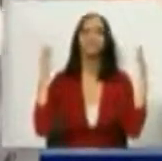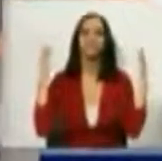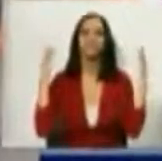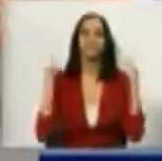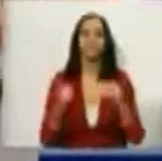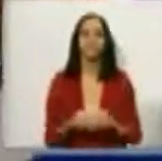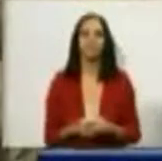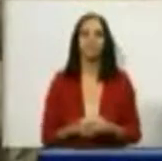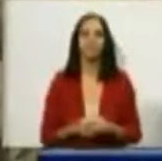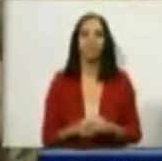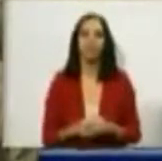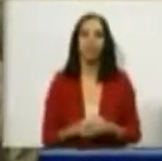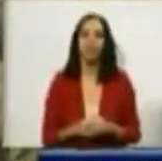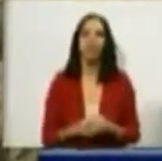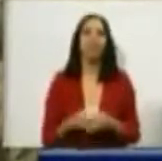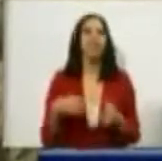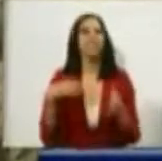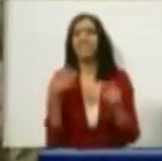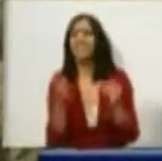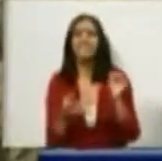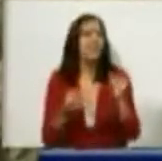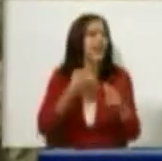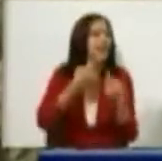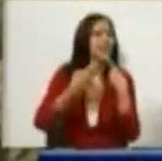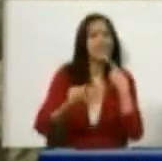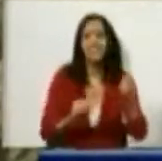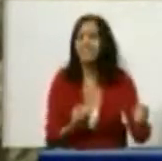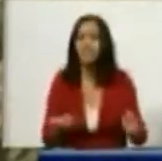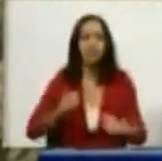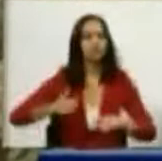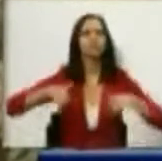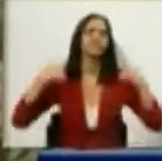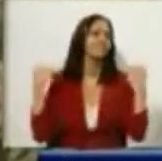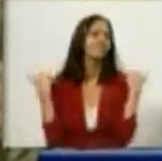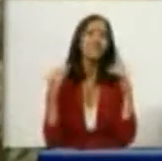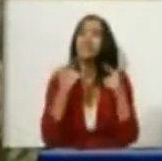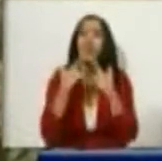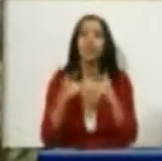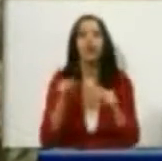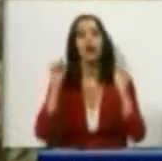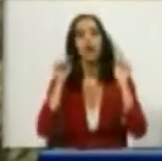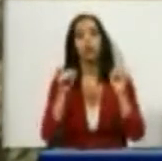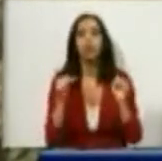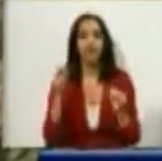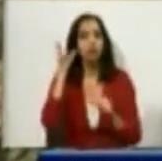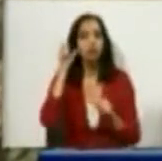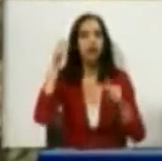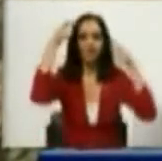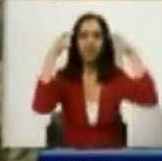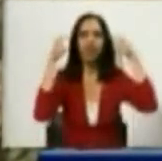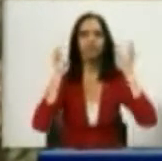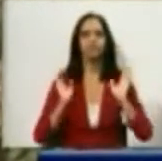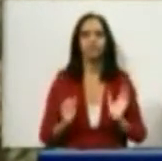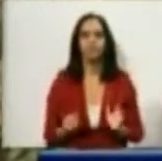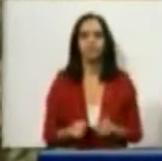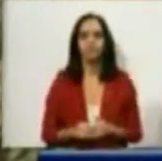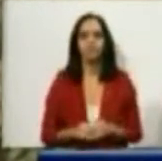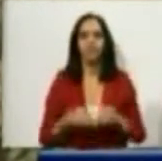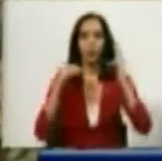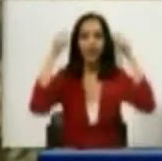que van a intentar que van a decirnos lo que quieran que nos digan ustedes escucharon al comandante Chávez